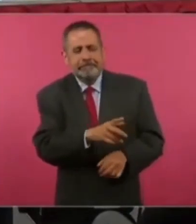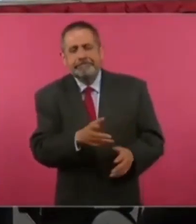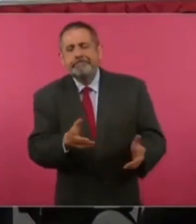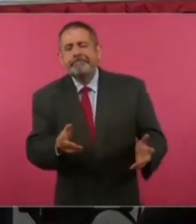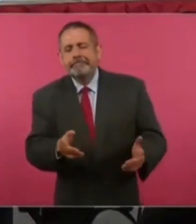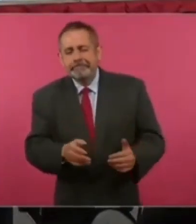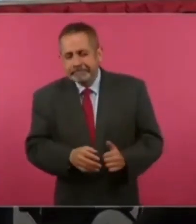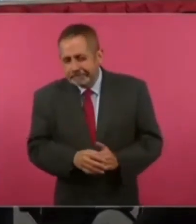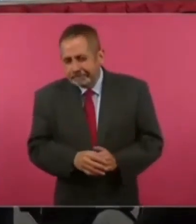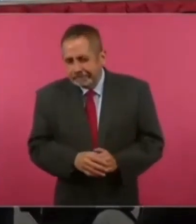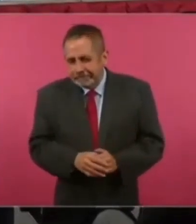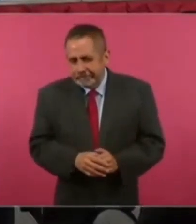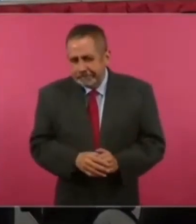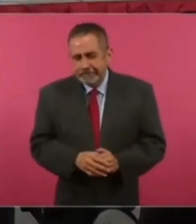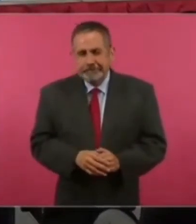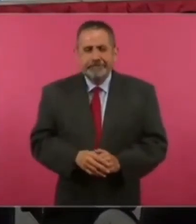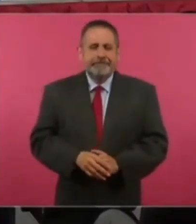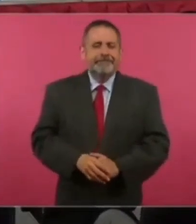¿A dónde están